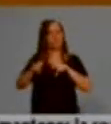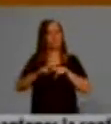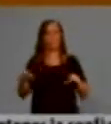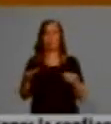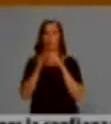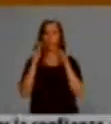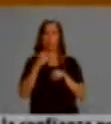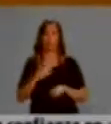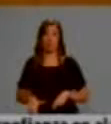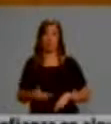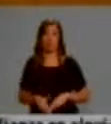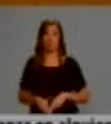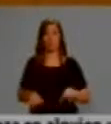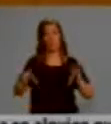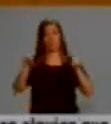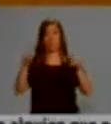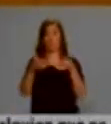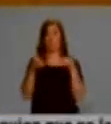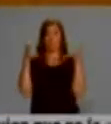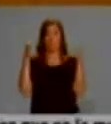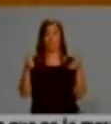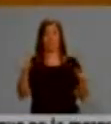formación política». Fin de la cita.